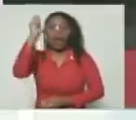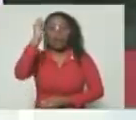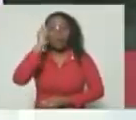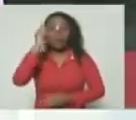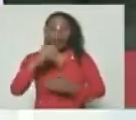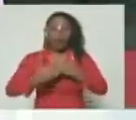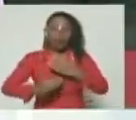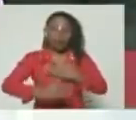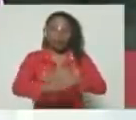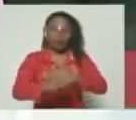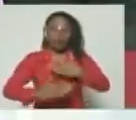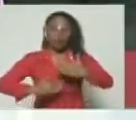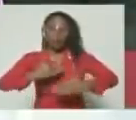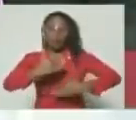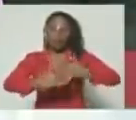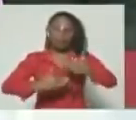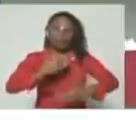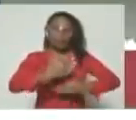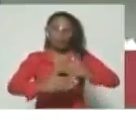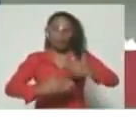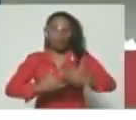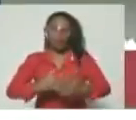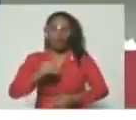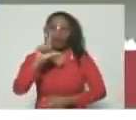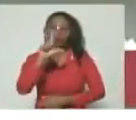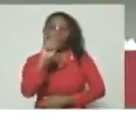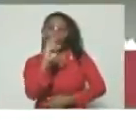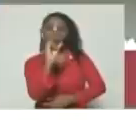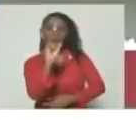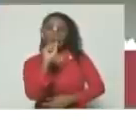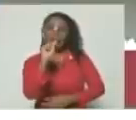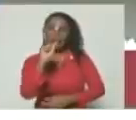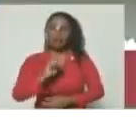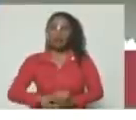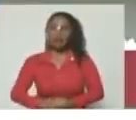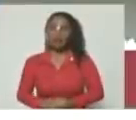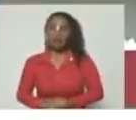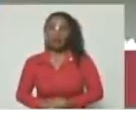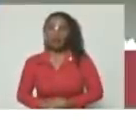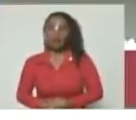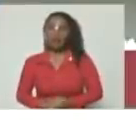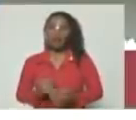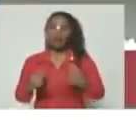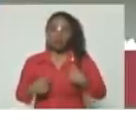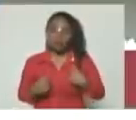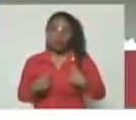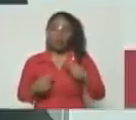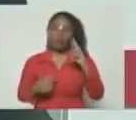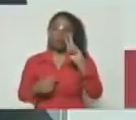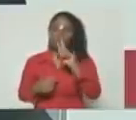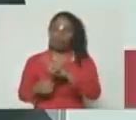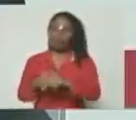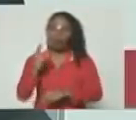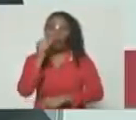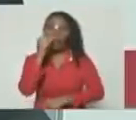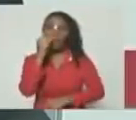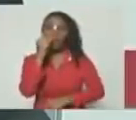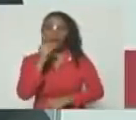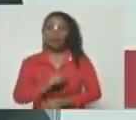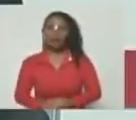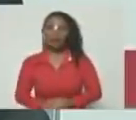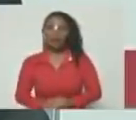Avanzada Progresista, Luis Romero, bienvenido. He visto, Luis Romero,